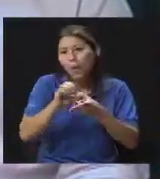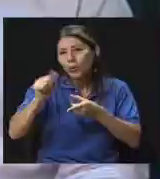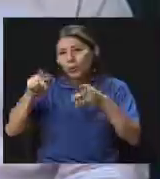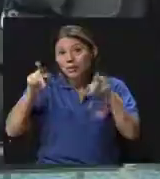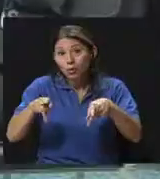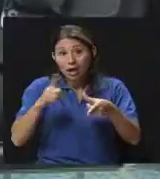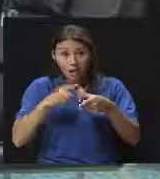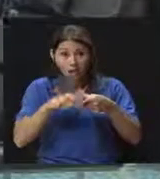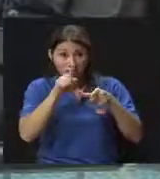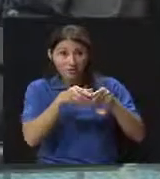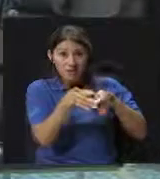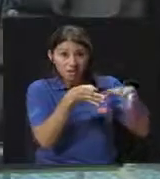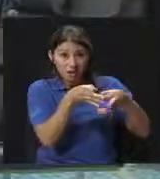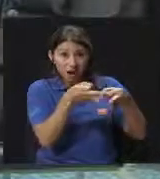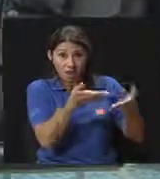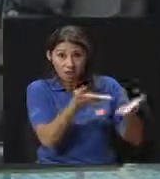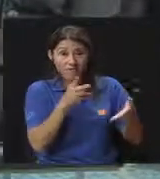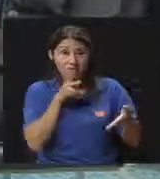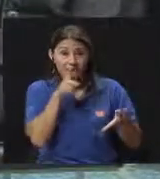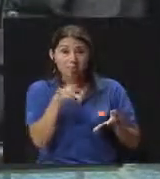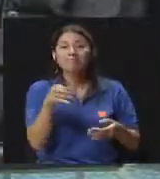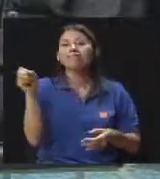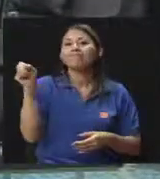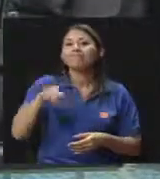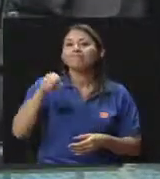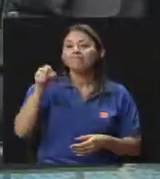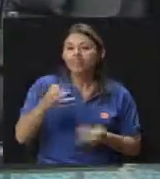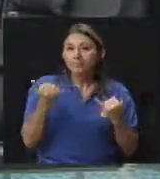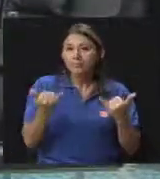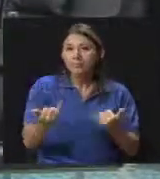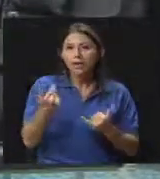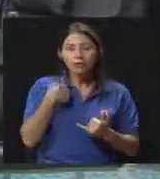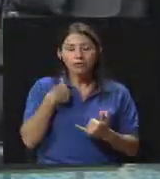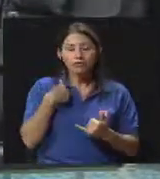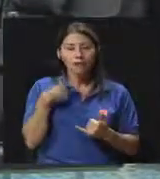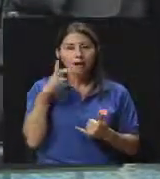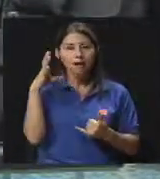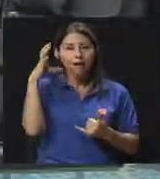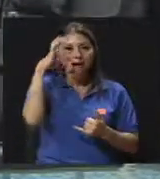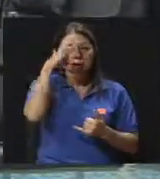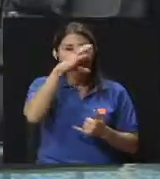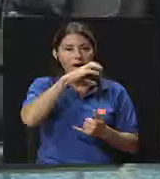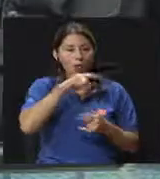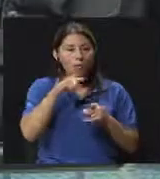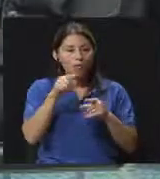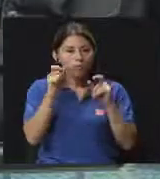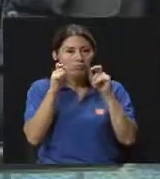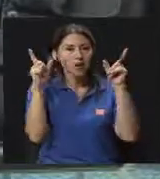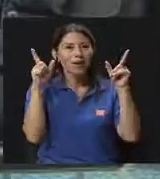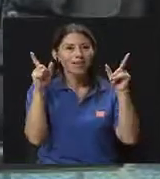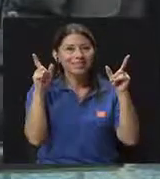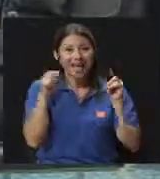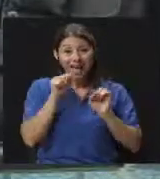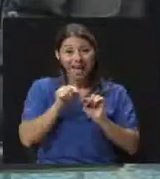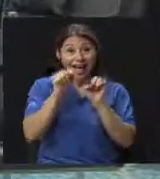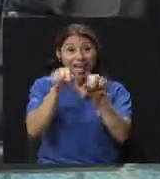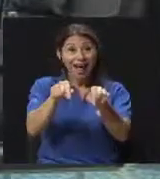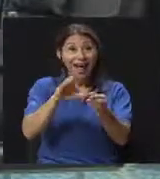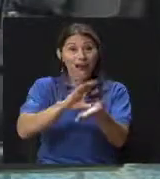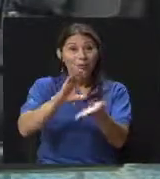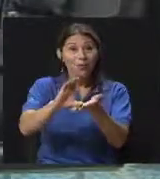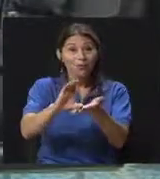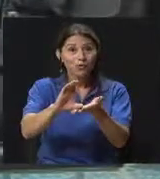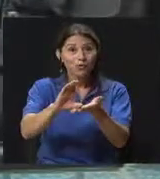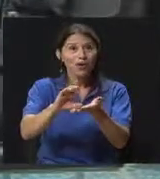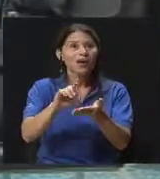¿Cómo yo me he topado ahora con la sorpresa, por decirlo así, que están llegando al curso mamás que trabajan fuera